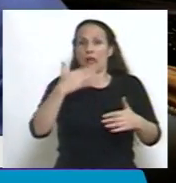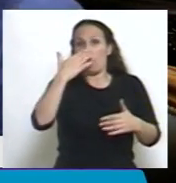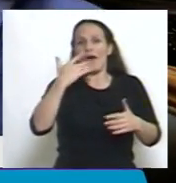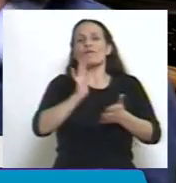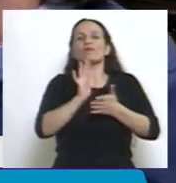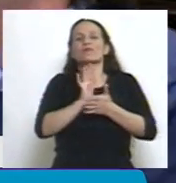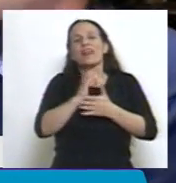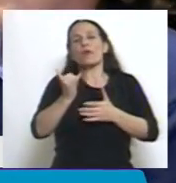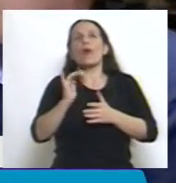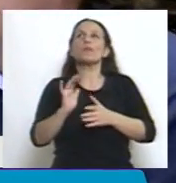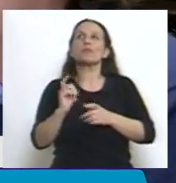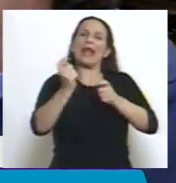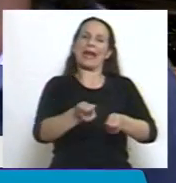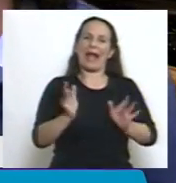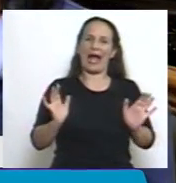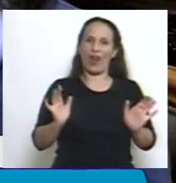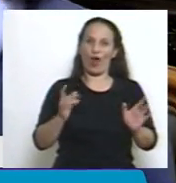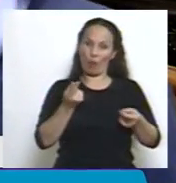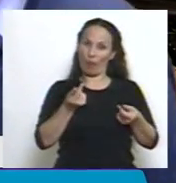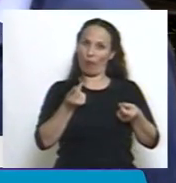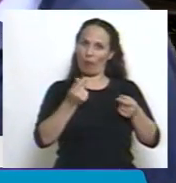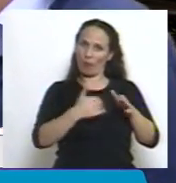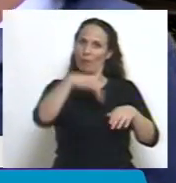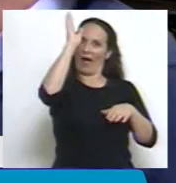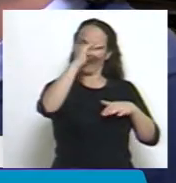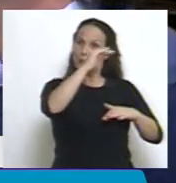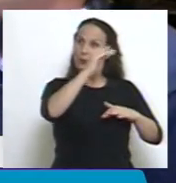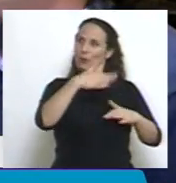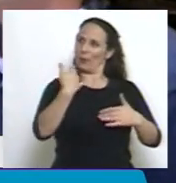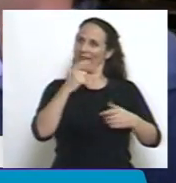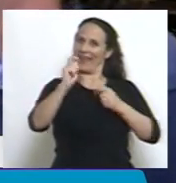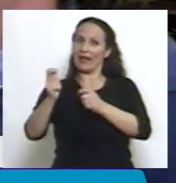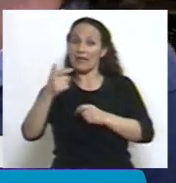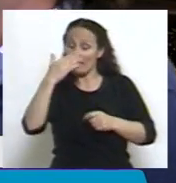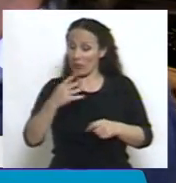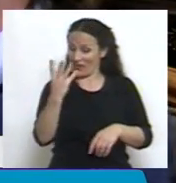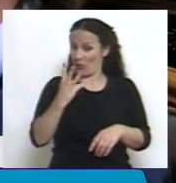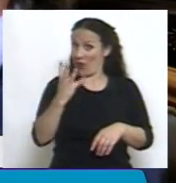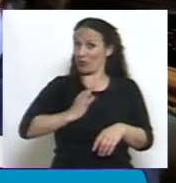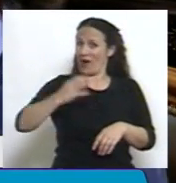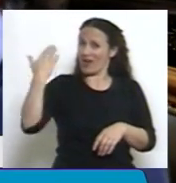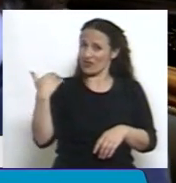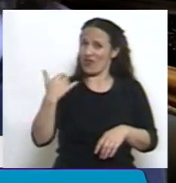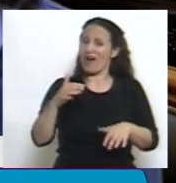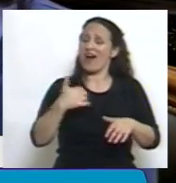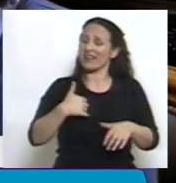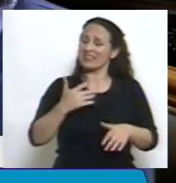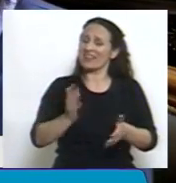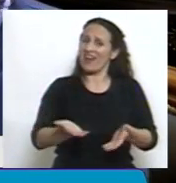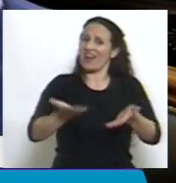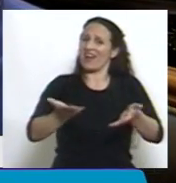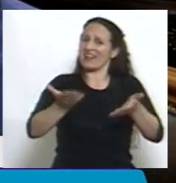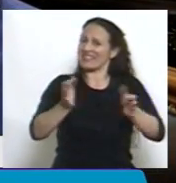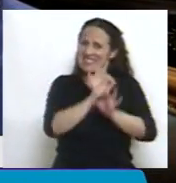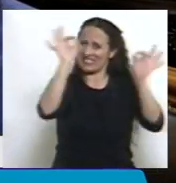resto del mundo, que es que teníamos más recursos para gastar, y después ya nos empezó a costar crecer. Hace 4 años que Argentina no crece, hace 4 años que no